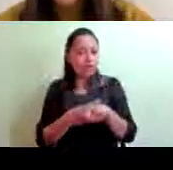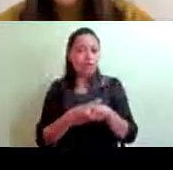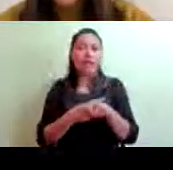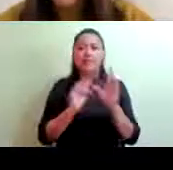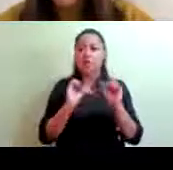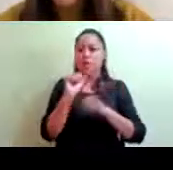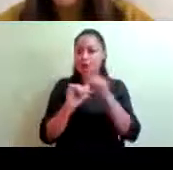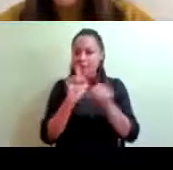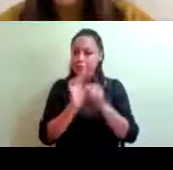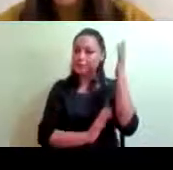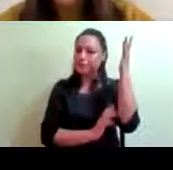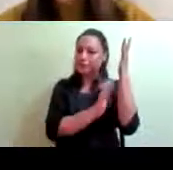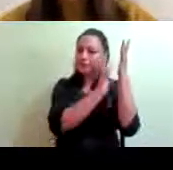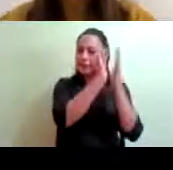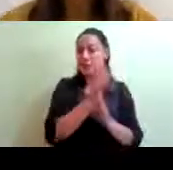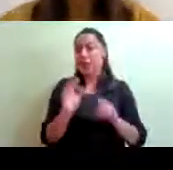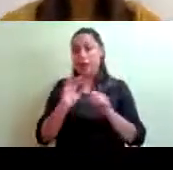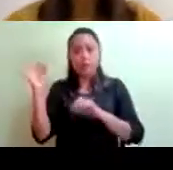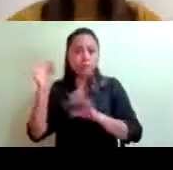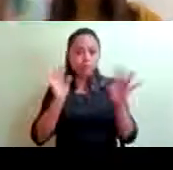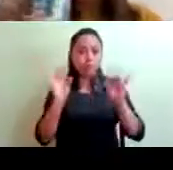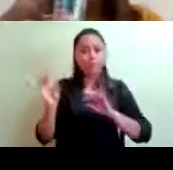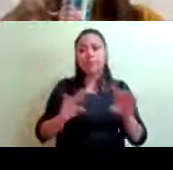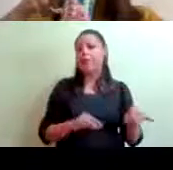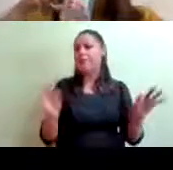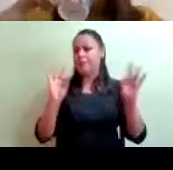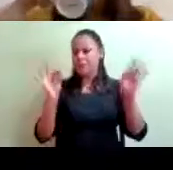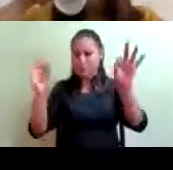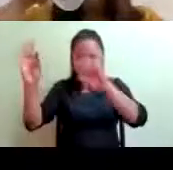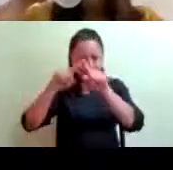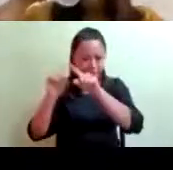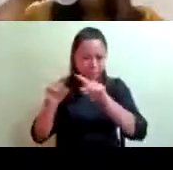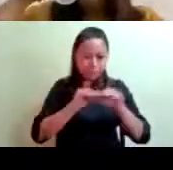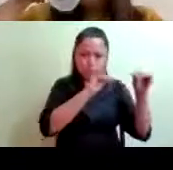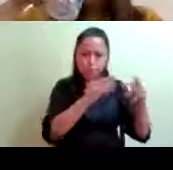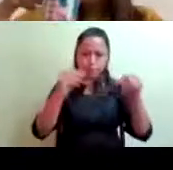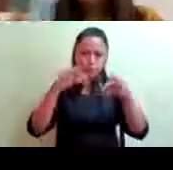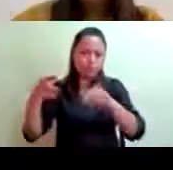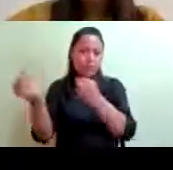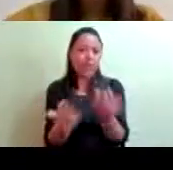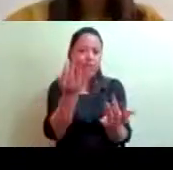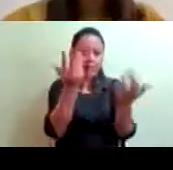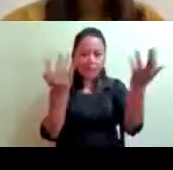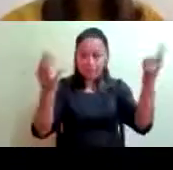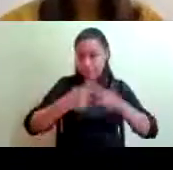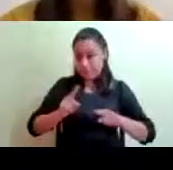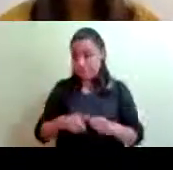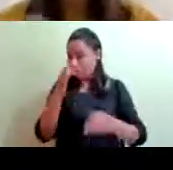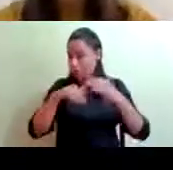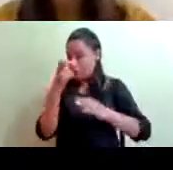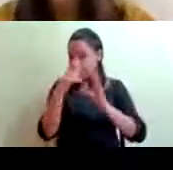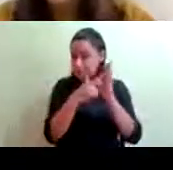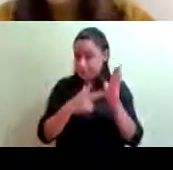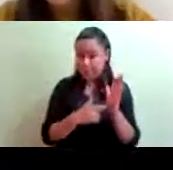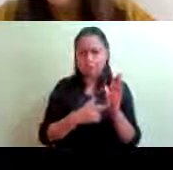la polinización, la reducción de daños ante catástrofes naturales precisamente por esta regulación. Y